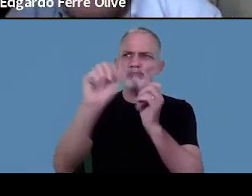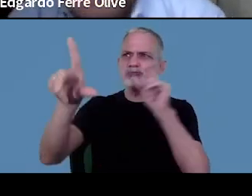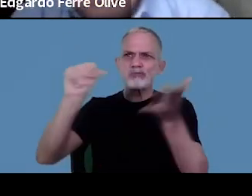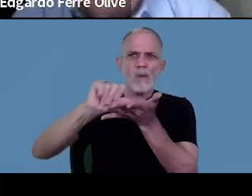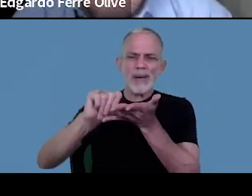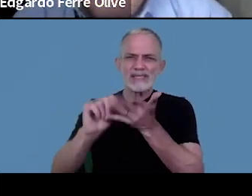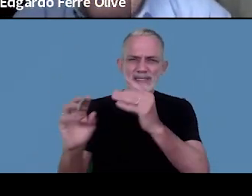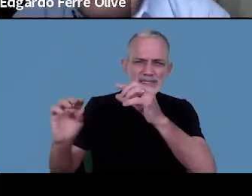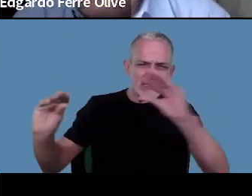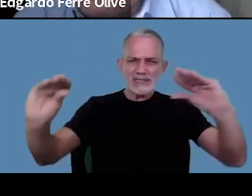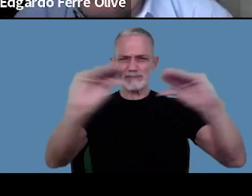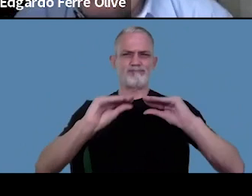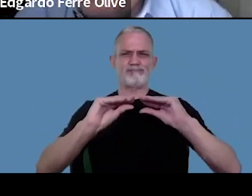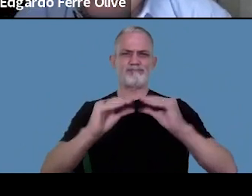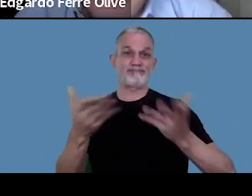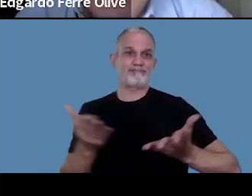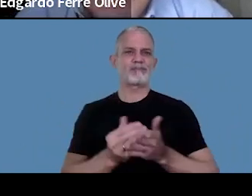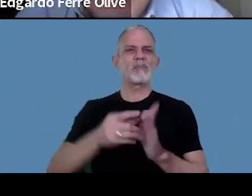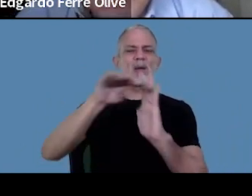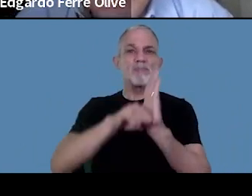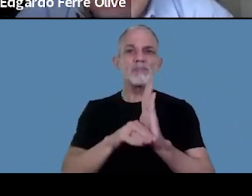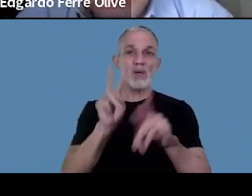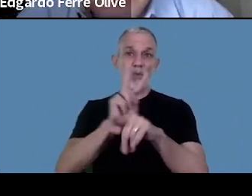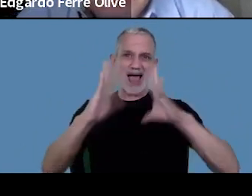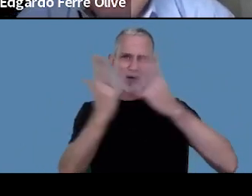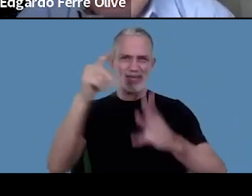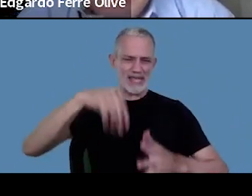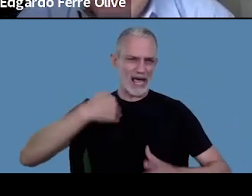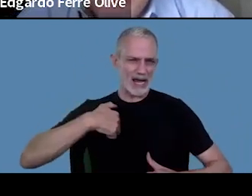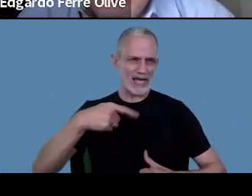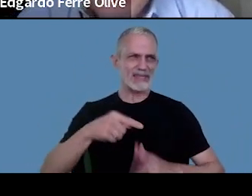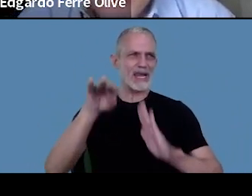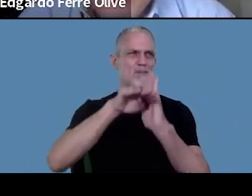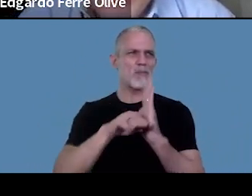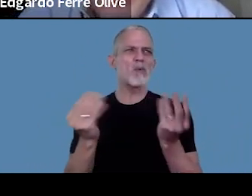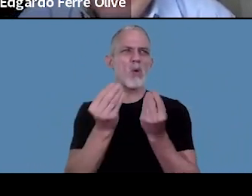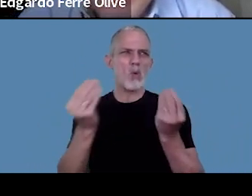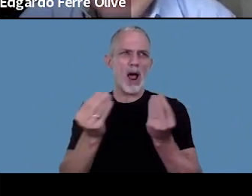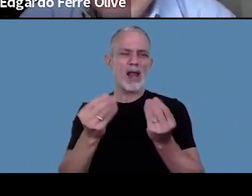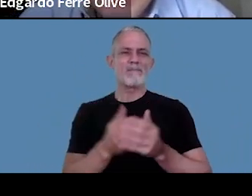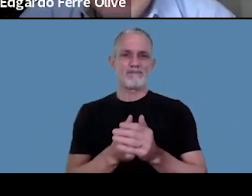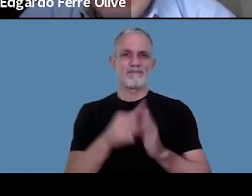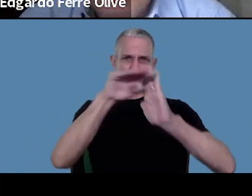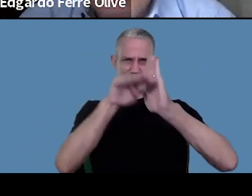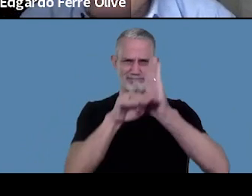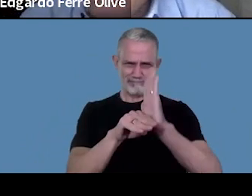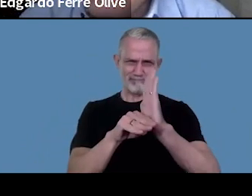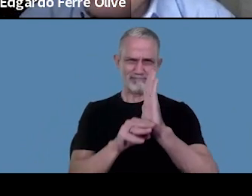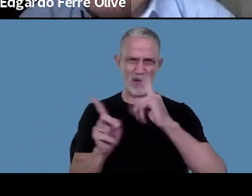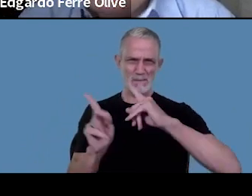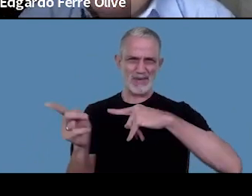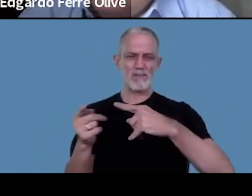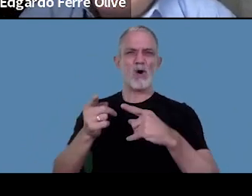ambiente. Las normas ambientales en nuestro país, de aplicación, básicamente son ciertas